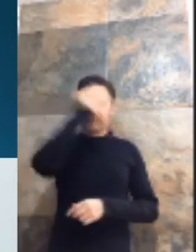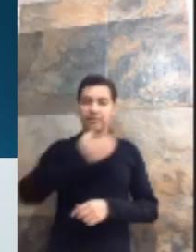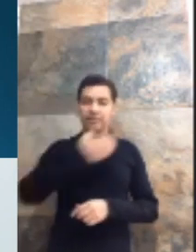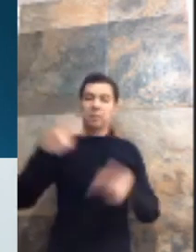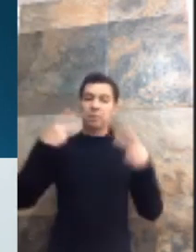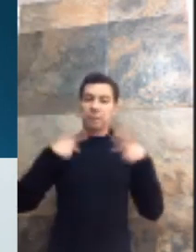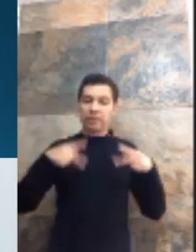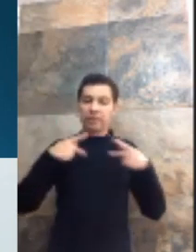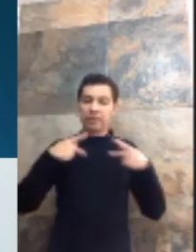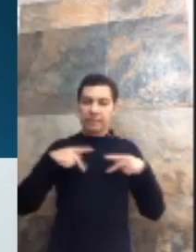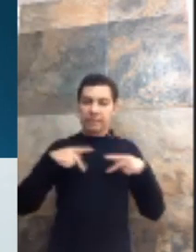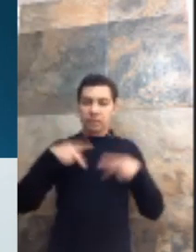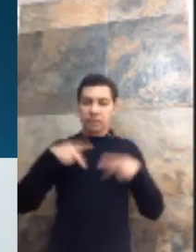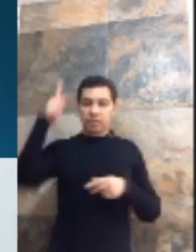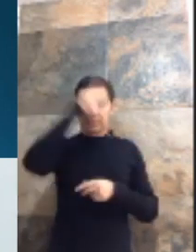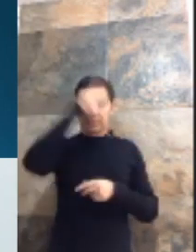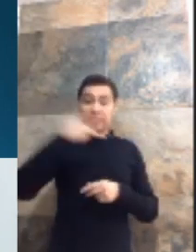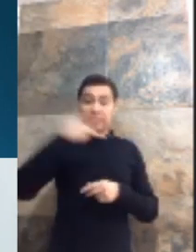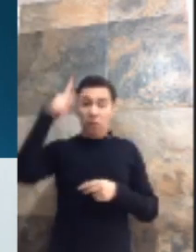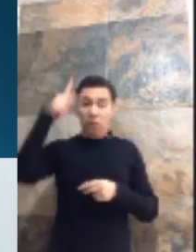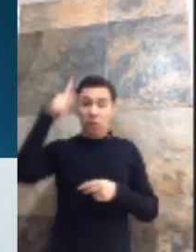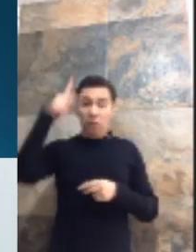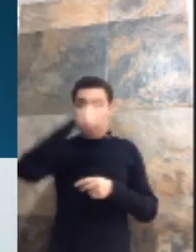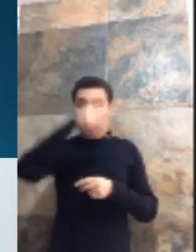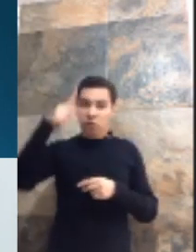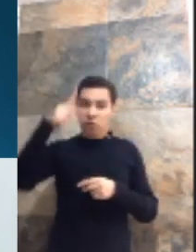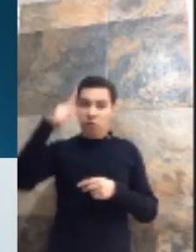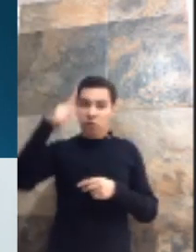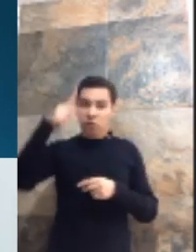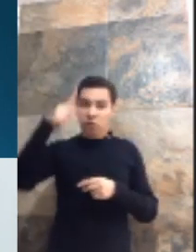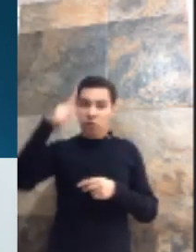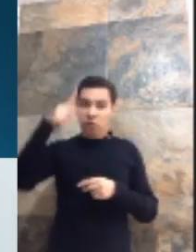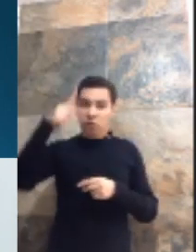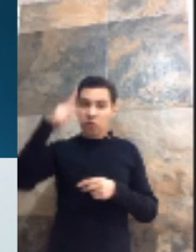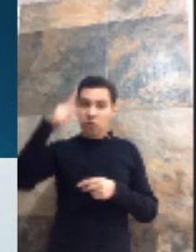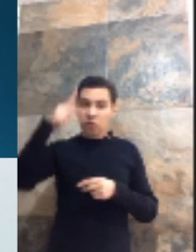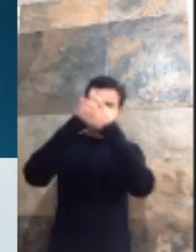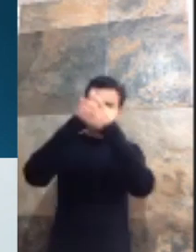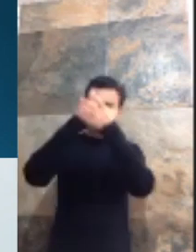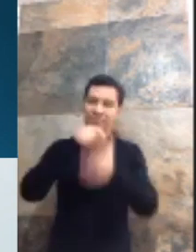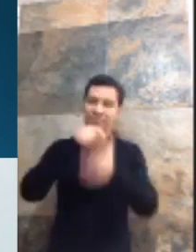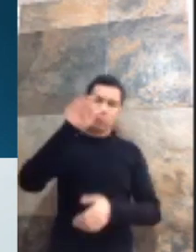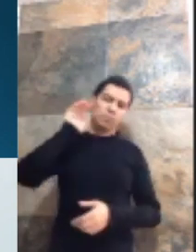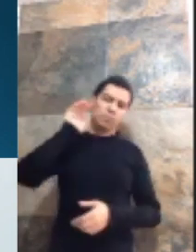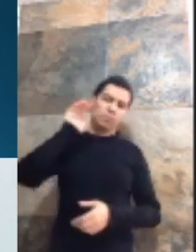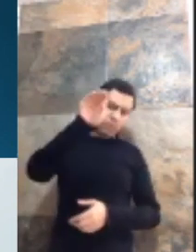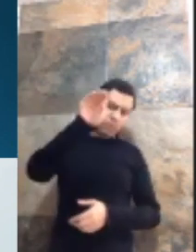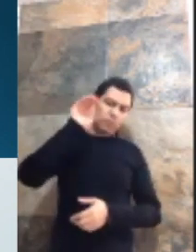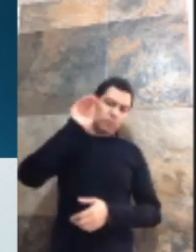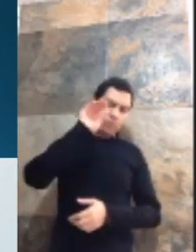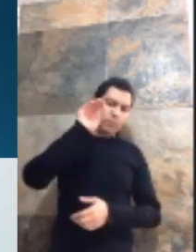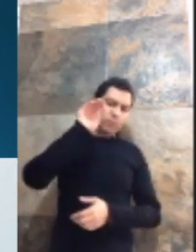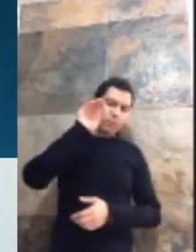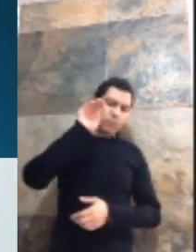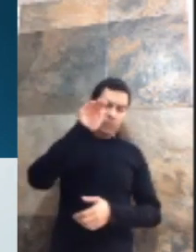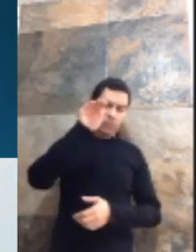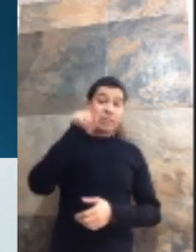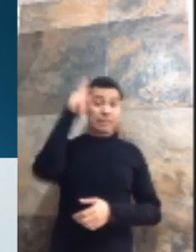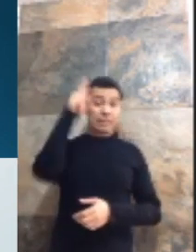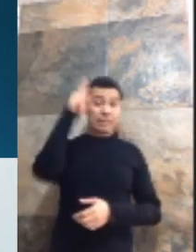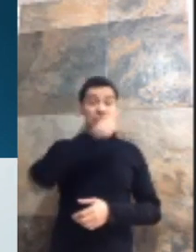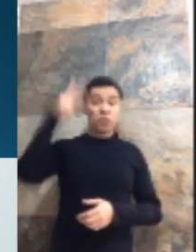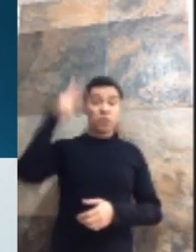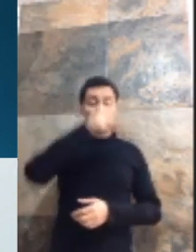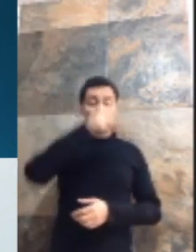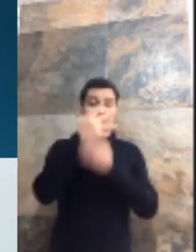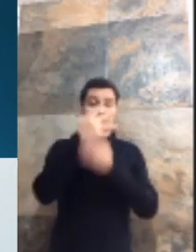que veíamos en los últimos 4 o 5 cuadros y que son quienes están llevando estas estadísticas. ¿Qué es lo que sabemos?